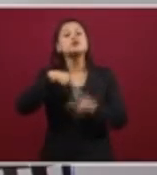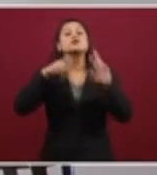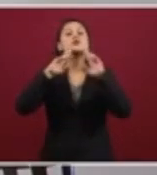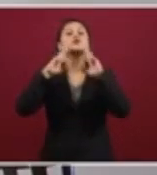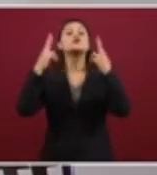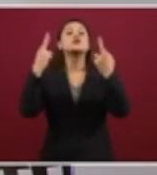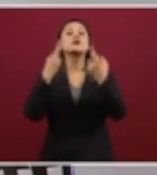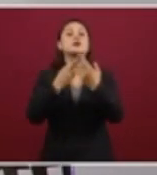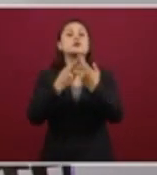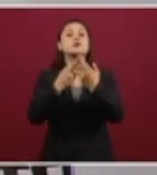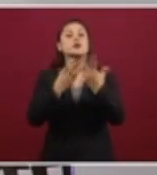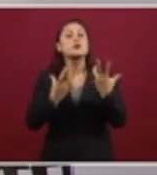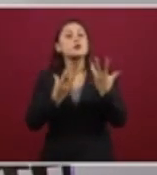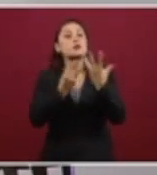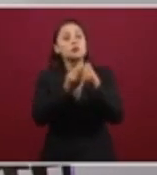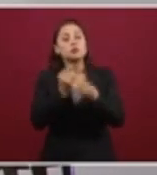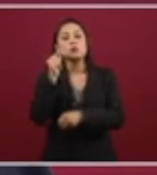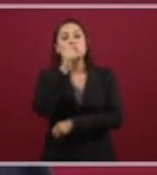el viernes.